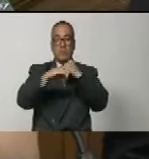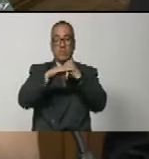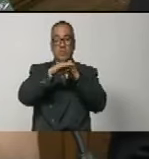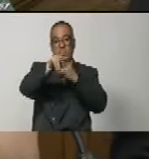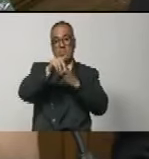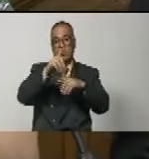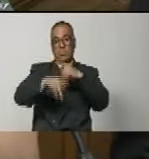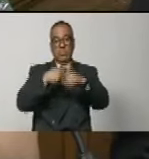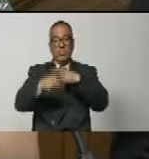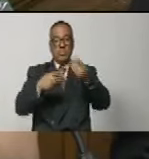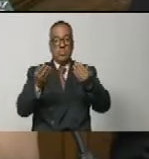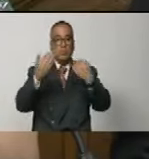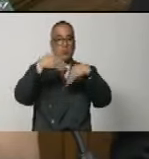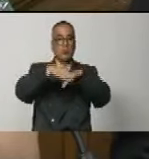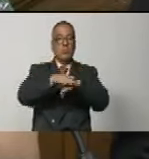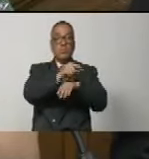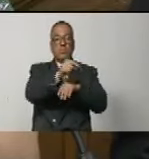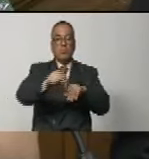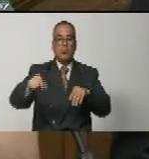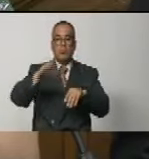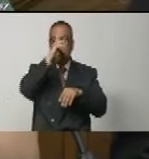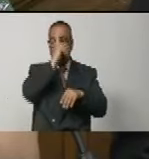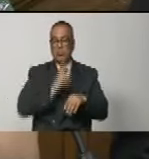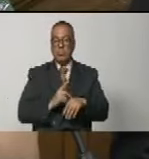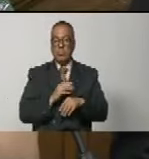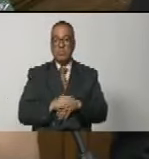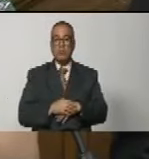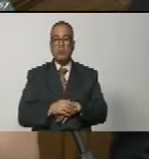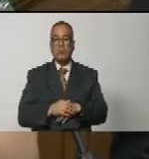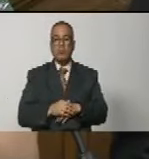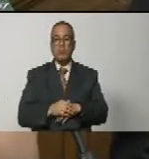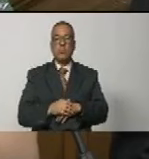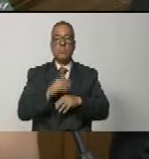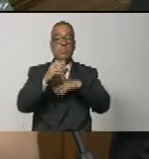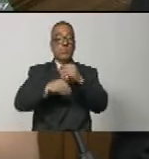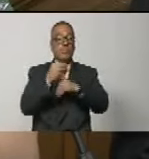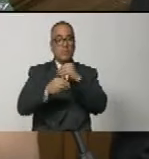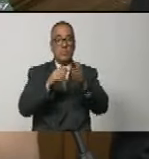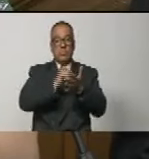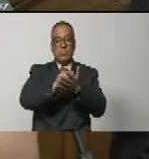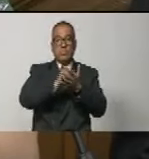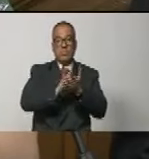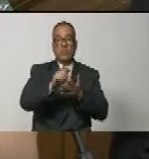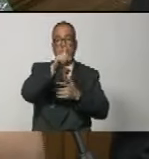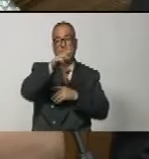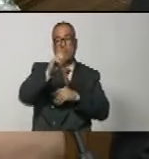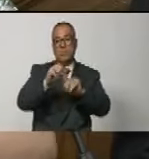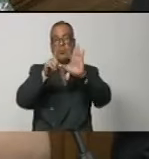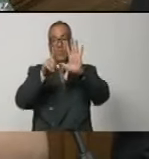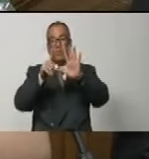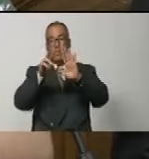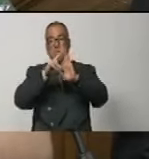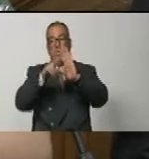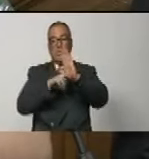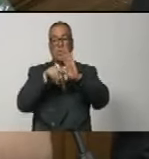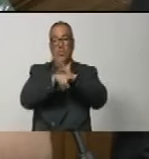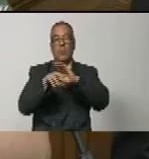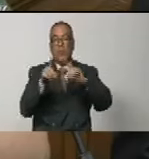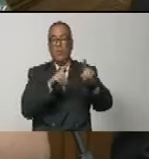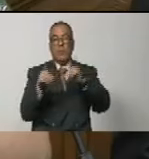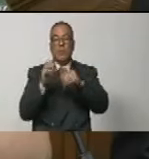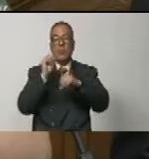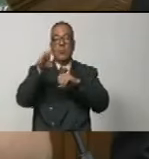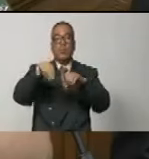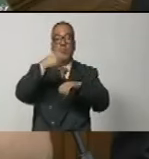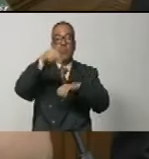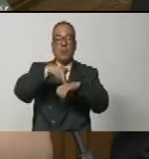y desarrollo integral de las personas con discapacidad. De acuerdo a lo previsto en el artículo 106 del Reglamento Interior y